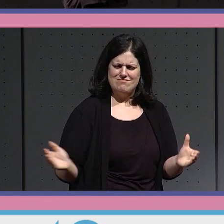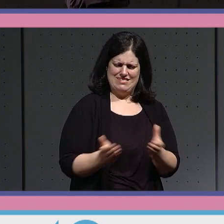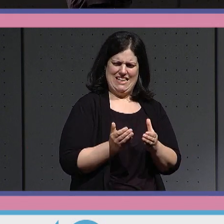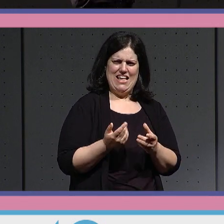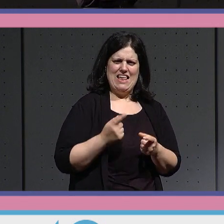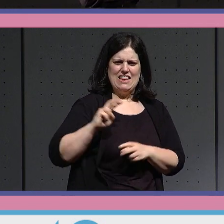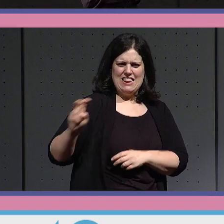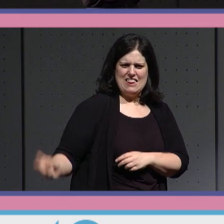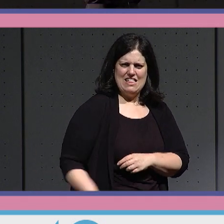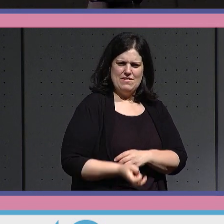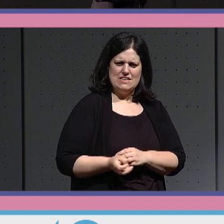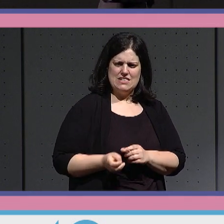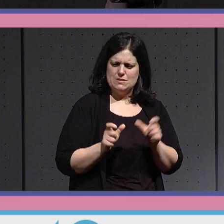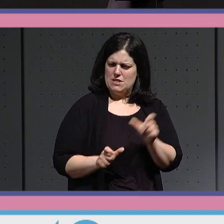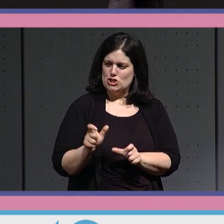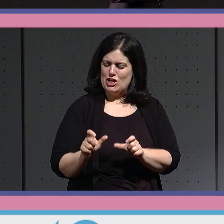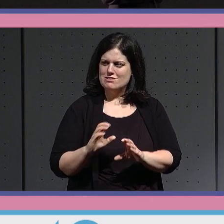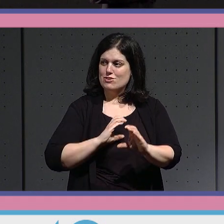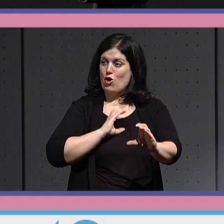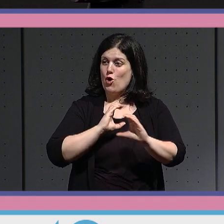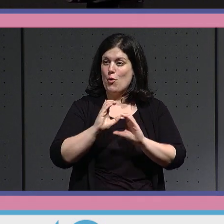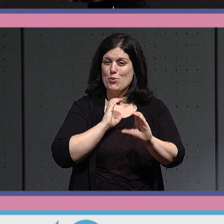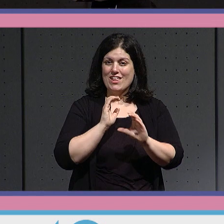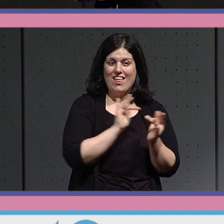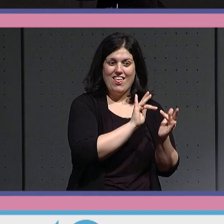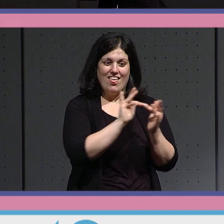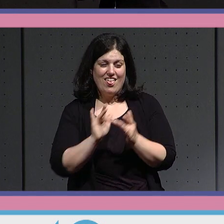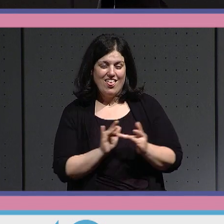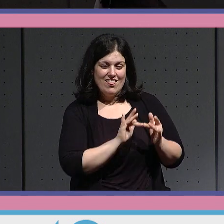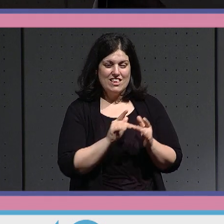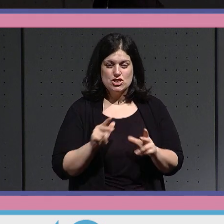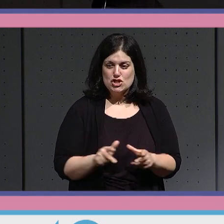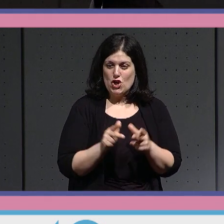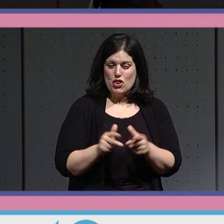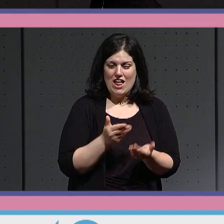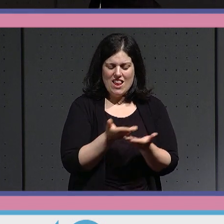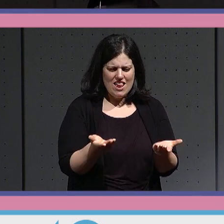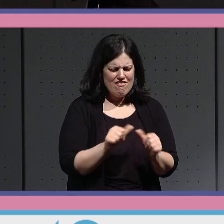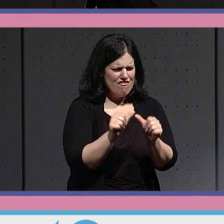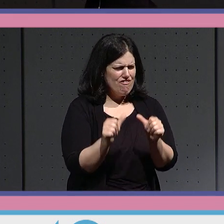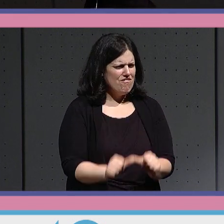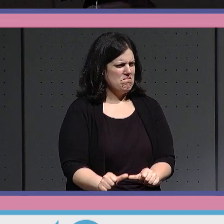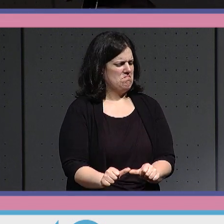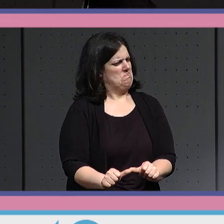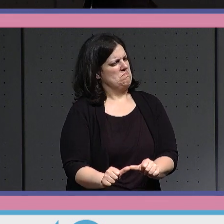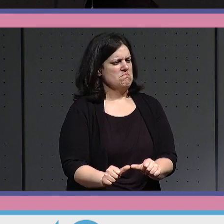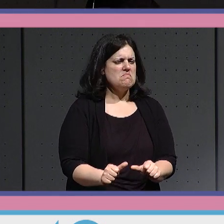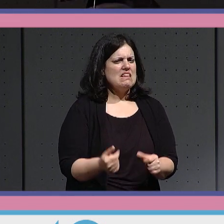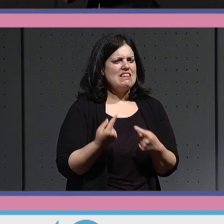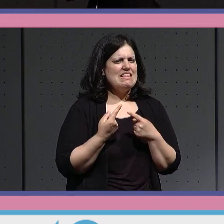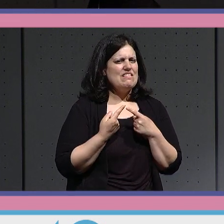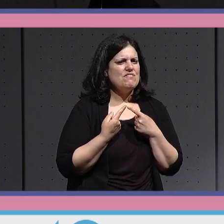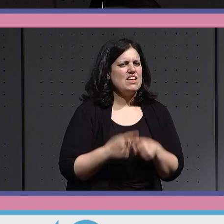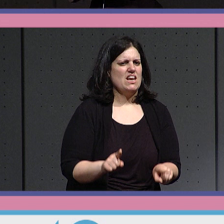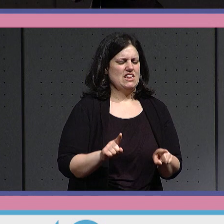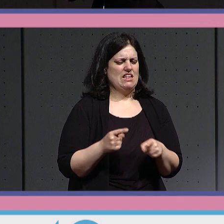tan diversas, es que se comunican e interactúan en la relación social de una forma poco habitual, difícil de entender